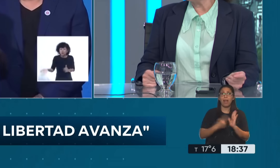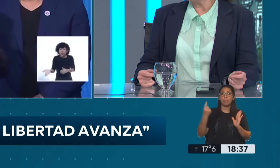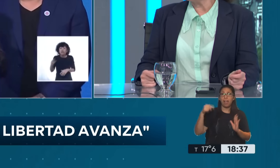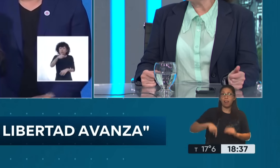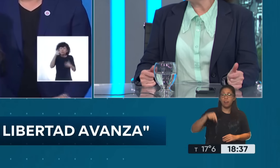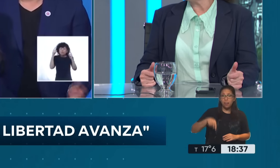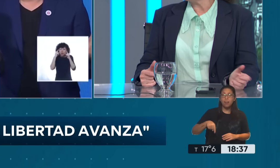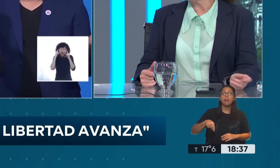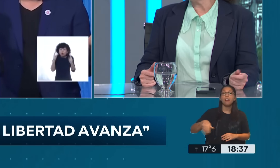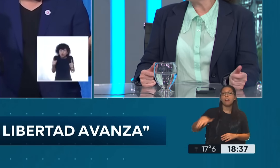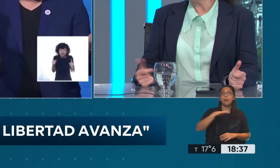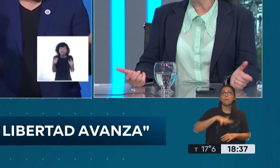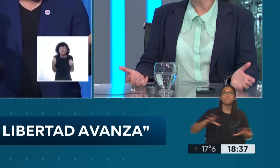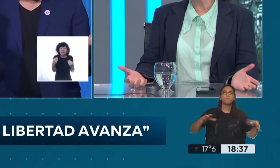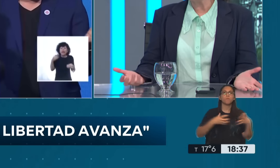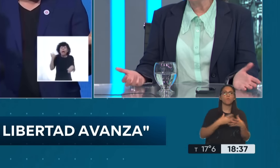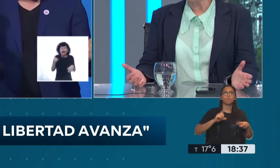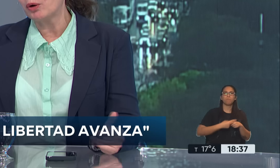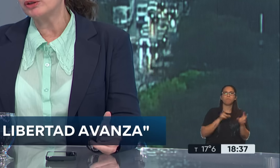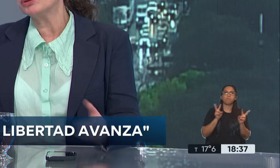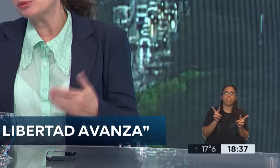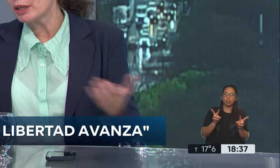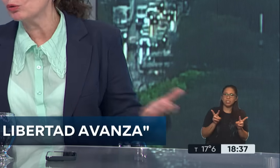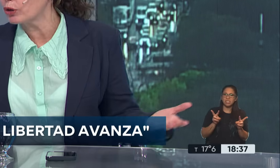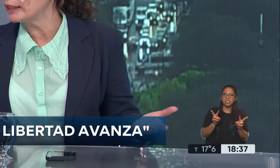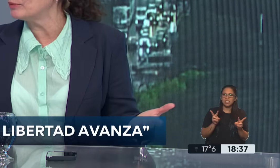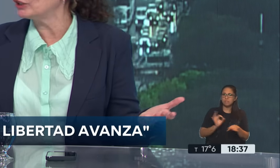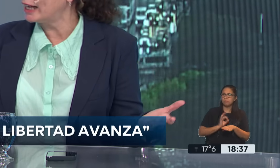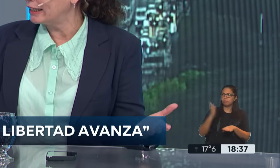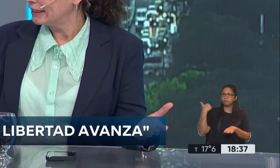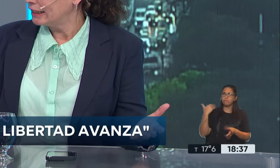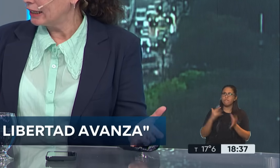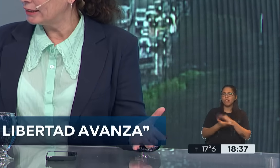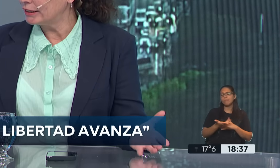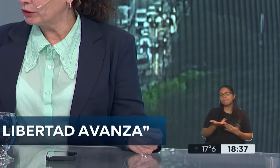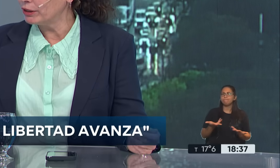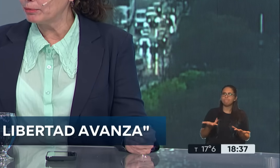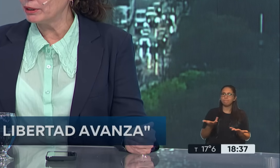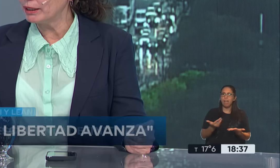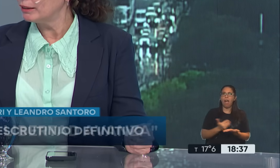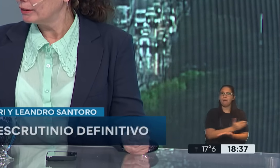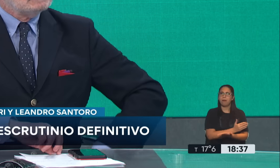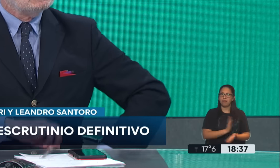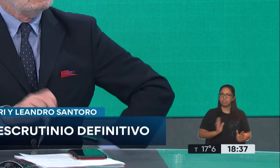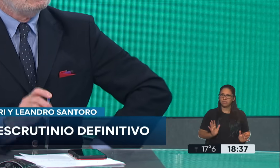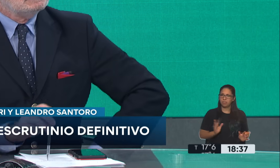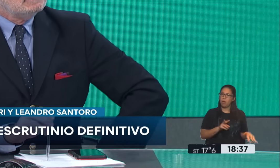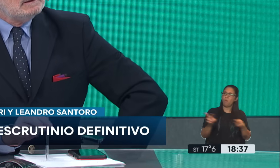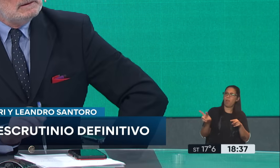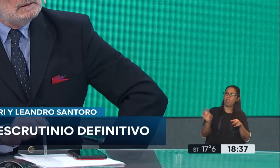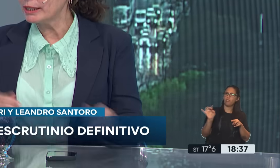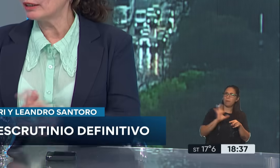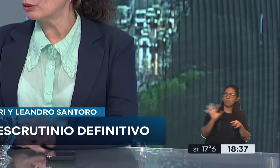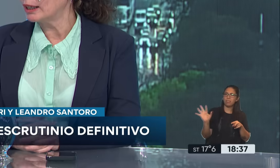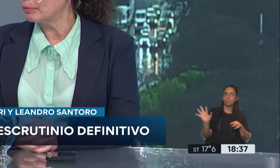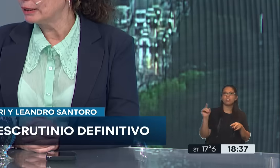bueno, el peronismo ha tenido siempre, o en los últimos años, un rol testimonial, casi, ¿no? Tal Digamos, cual. entonces creo que